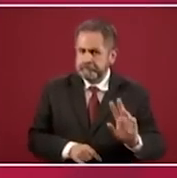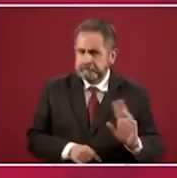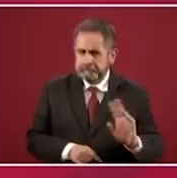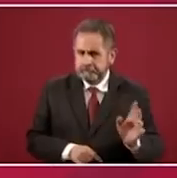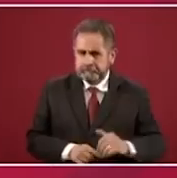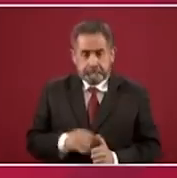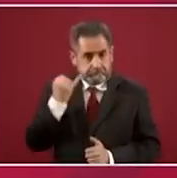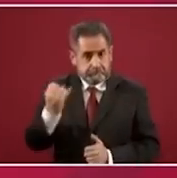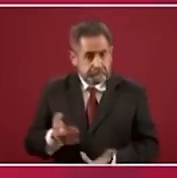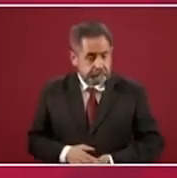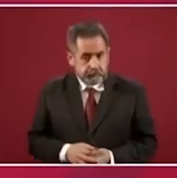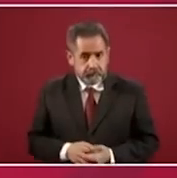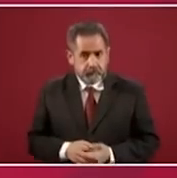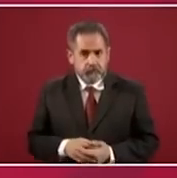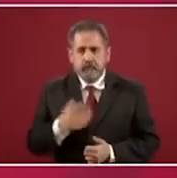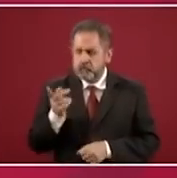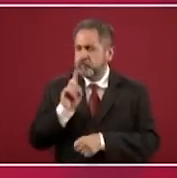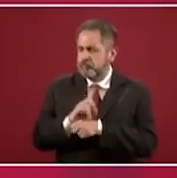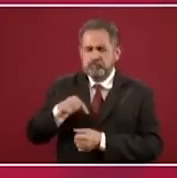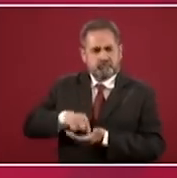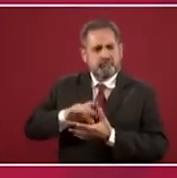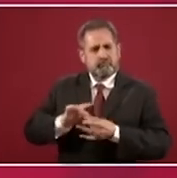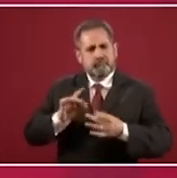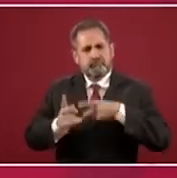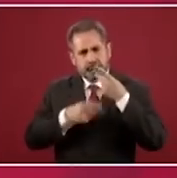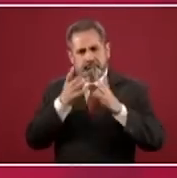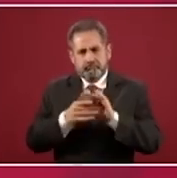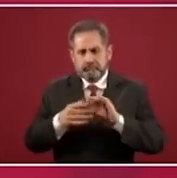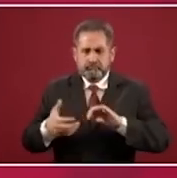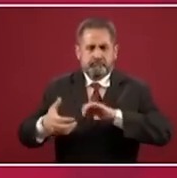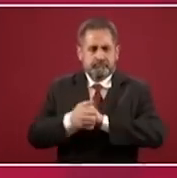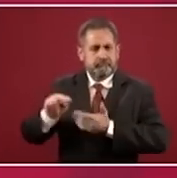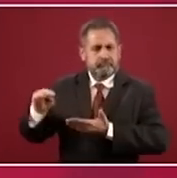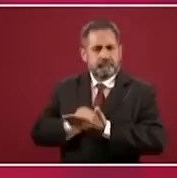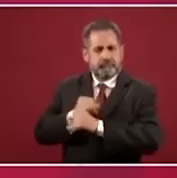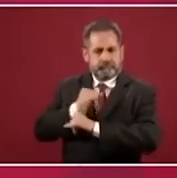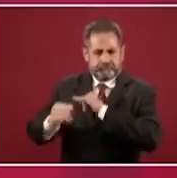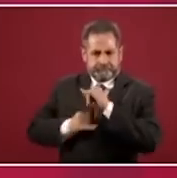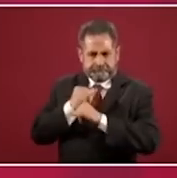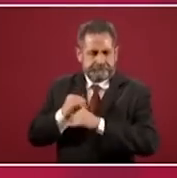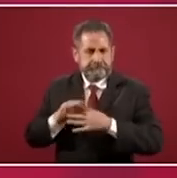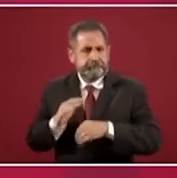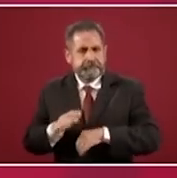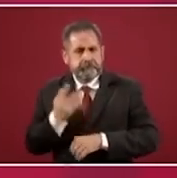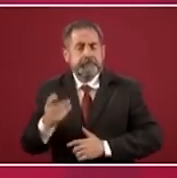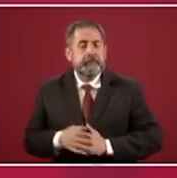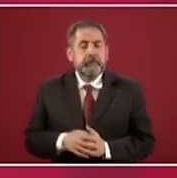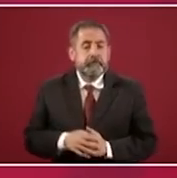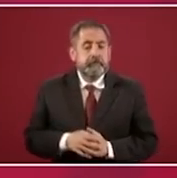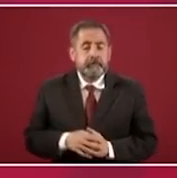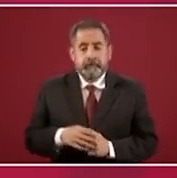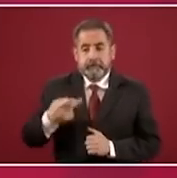y un día vamos a hablar de eso, del tratado internacional, porque según